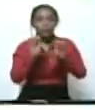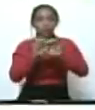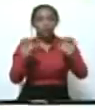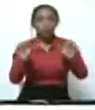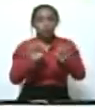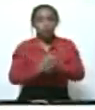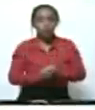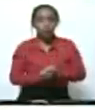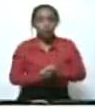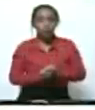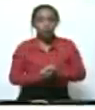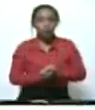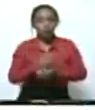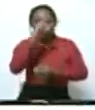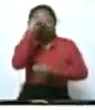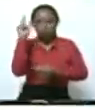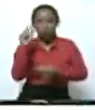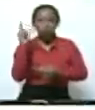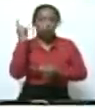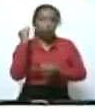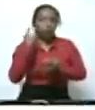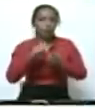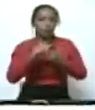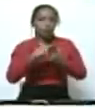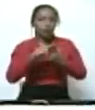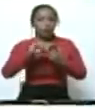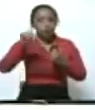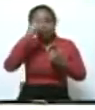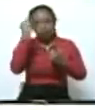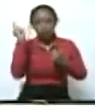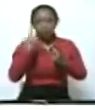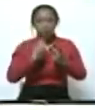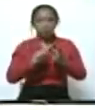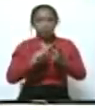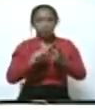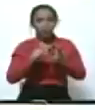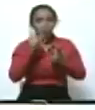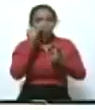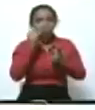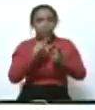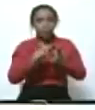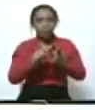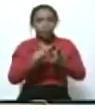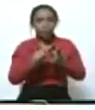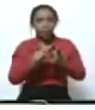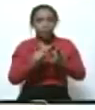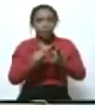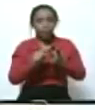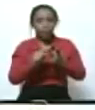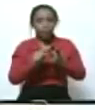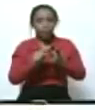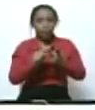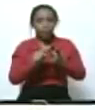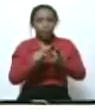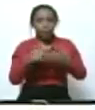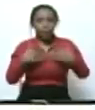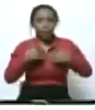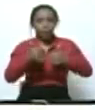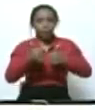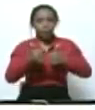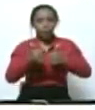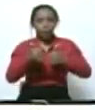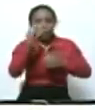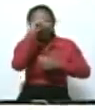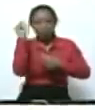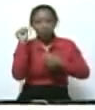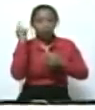educación, por el PSUV Yelice Santaella, por el JPSUV Kennedy Morales, en salud, PSUV